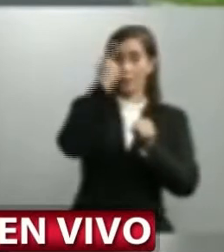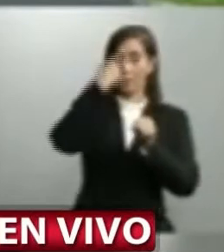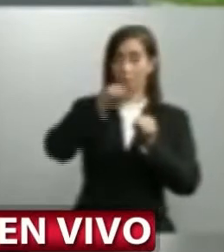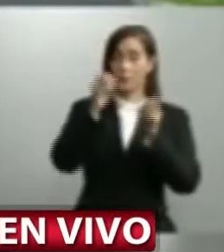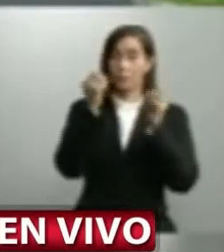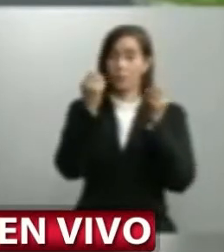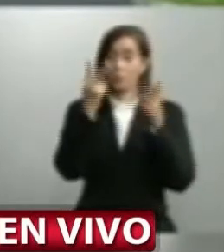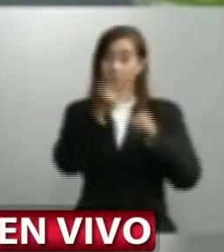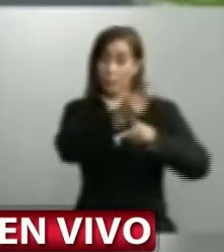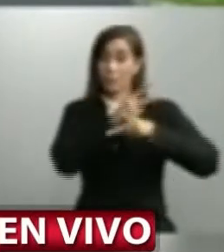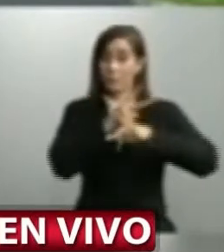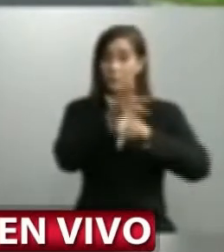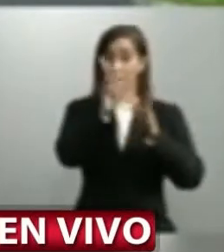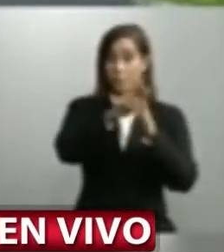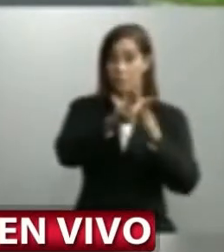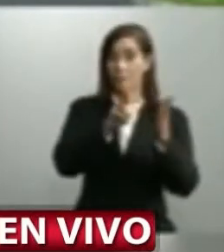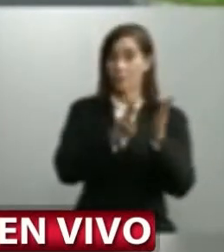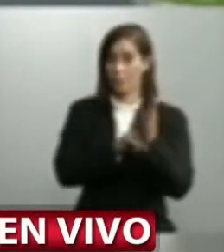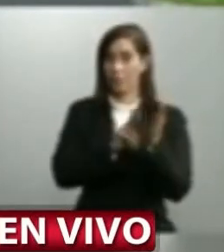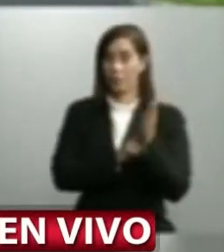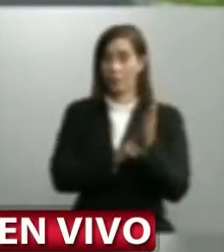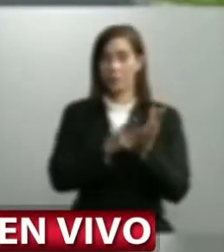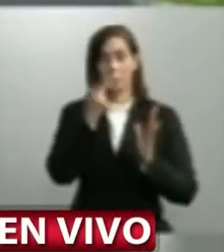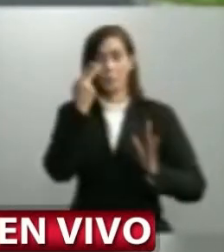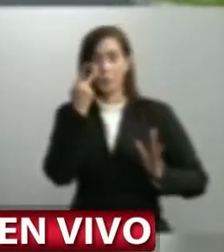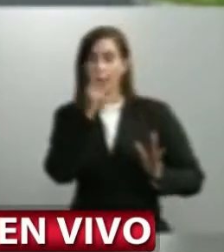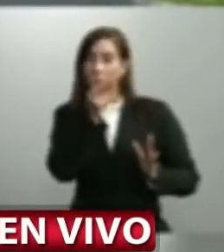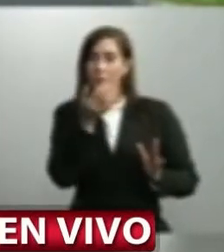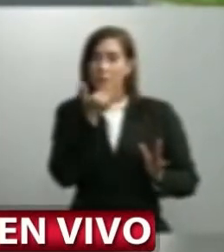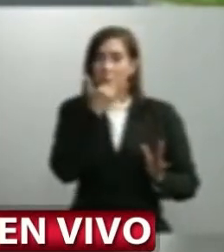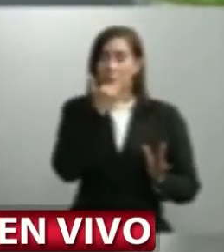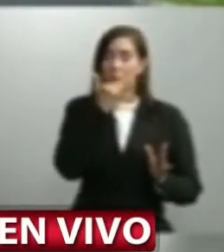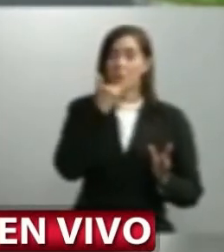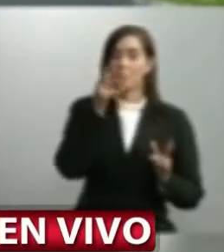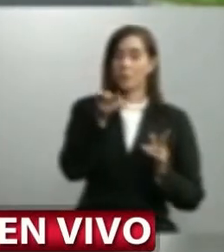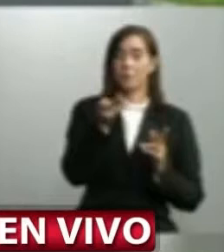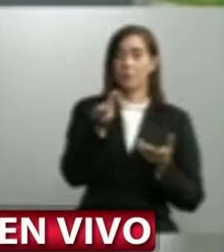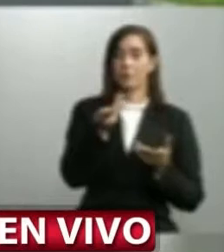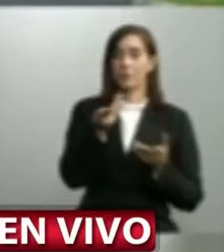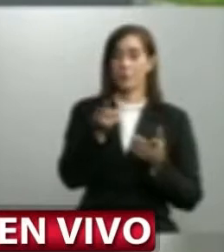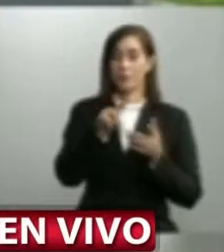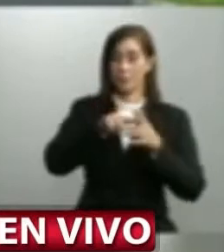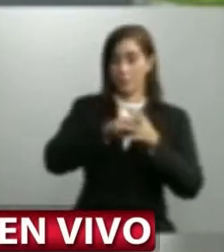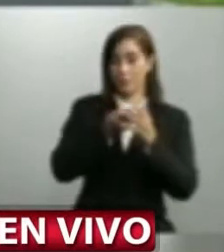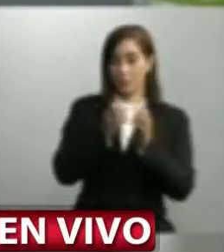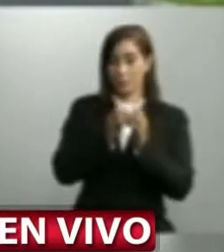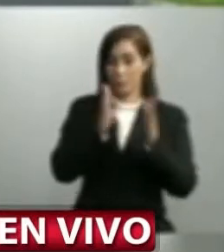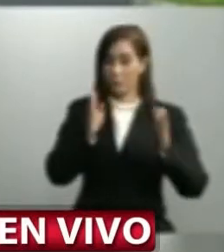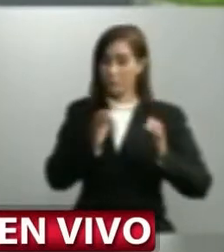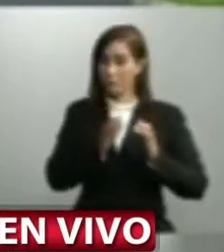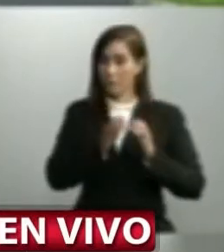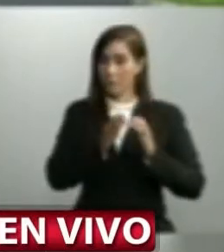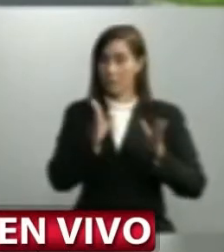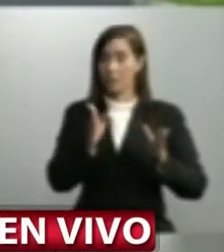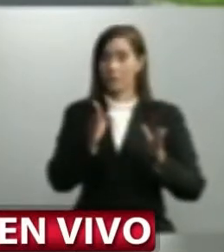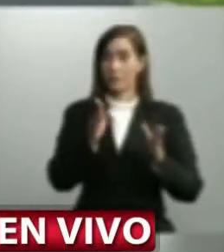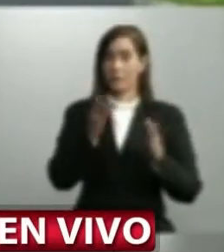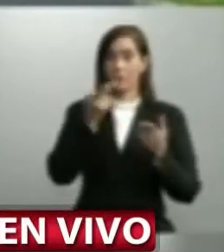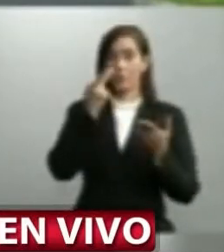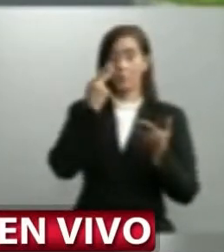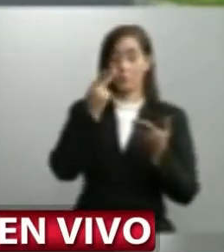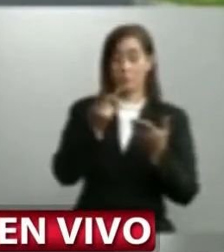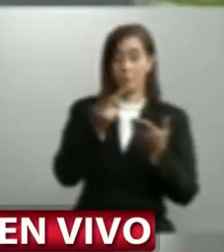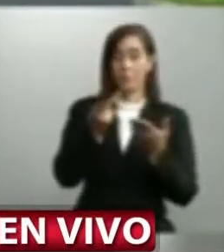estamos moviéndonos en esa primera fase de intervención, y esperamos que los